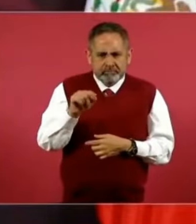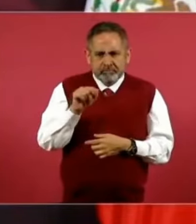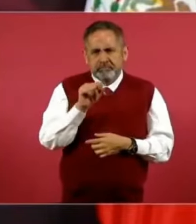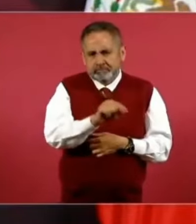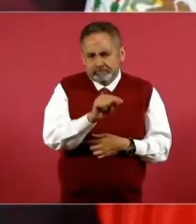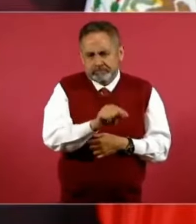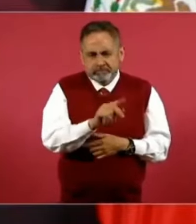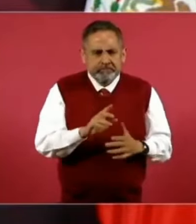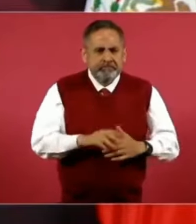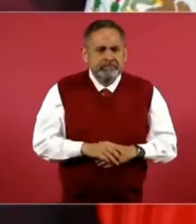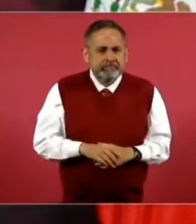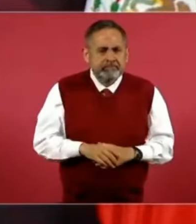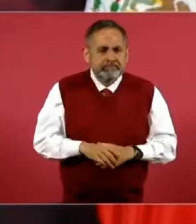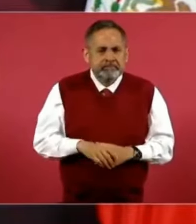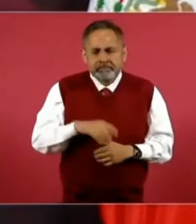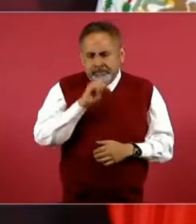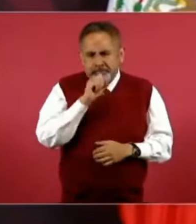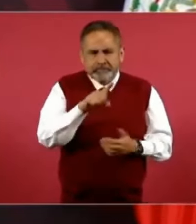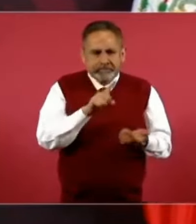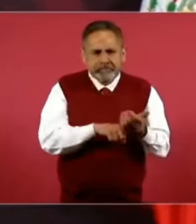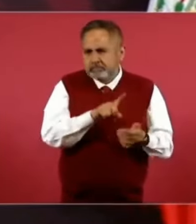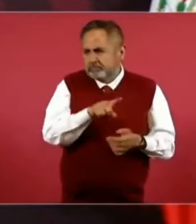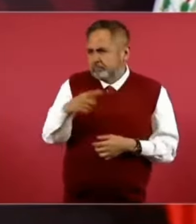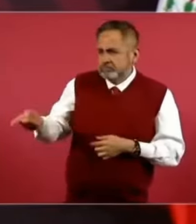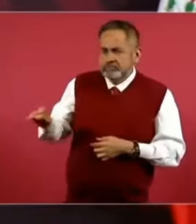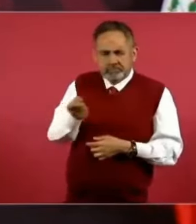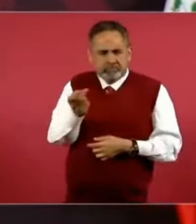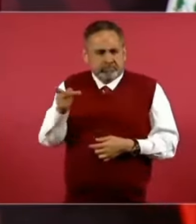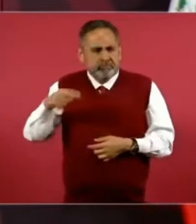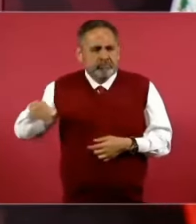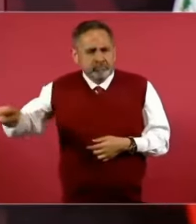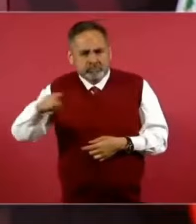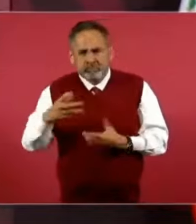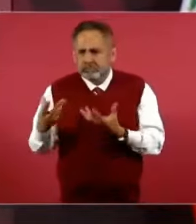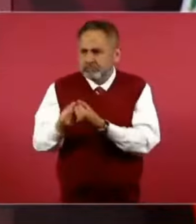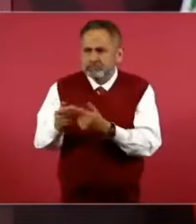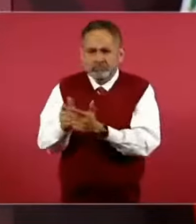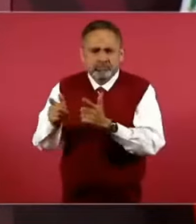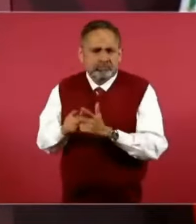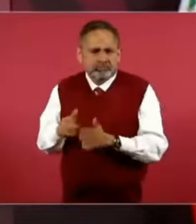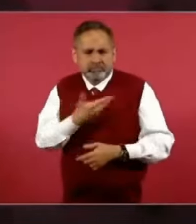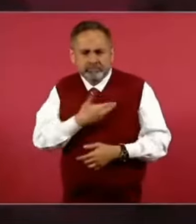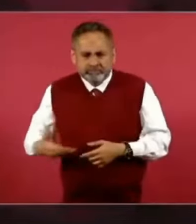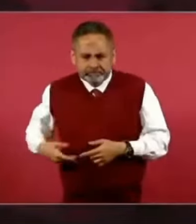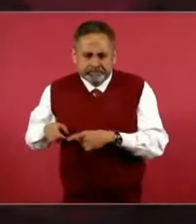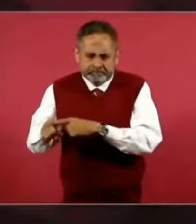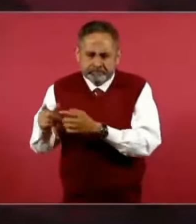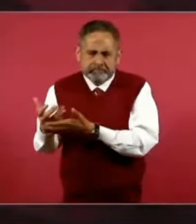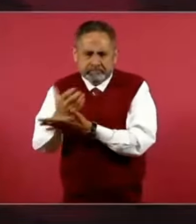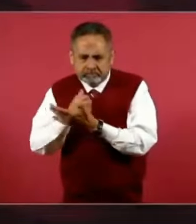Judicial y también en el Ejecutivo, con lo que gana